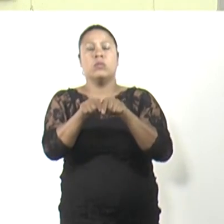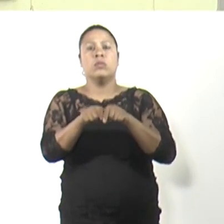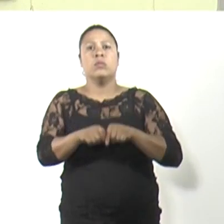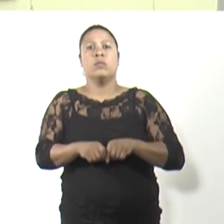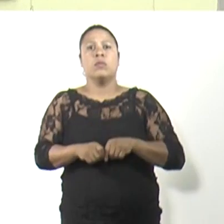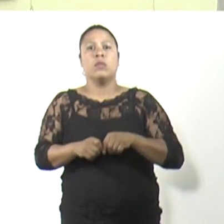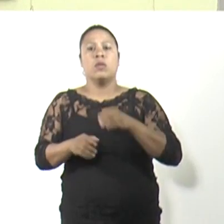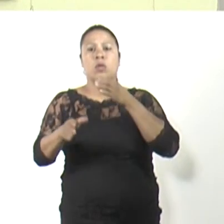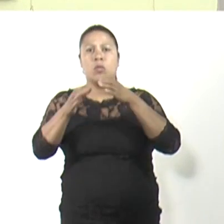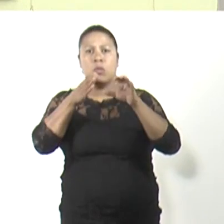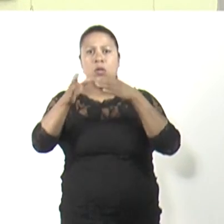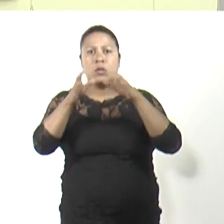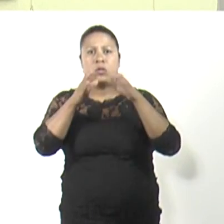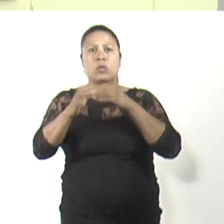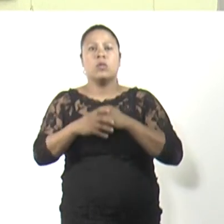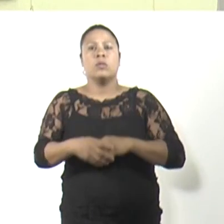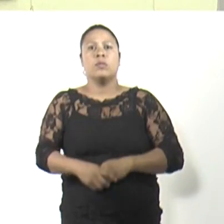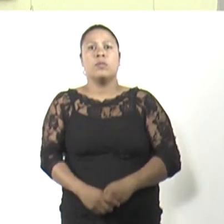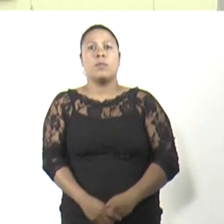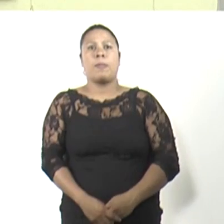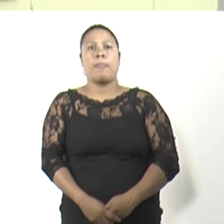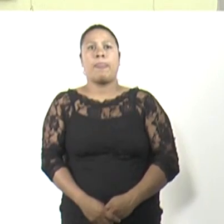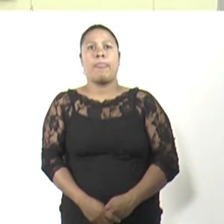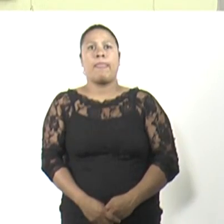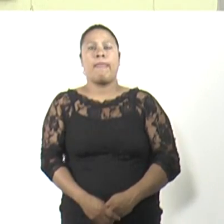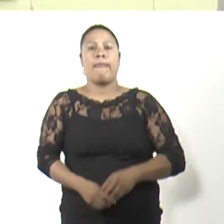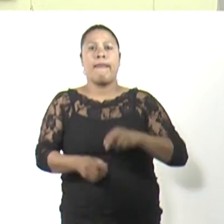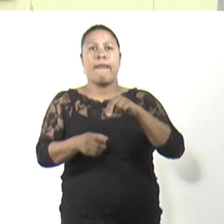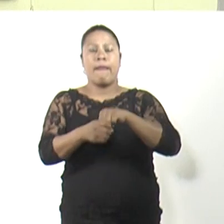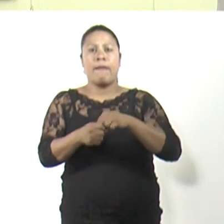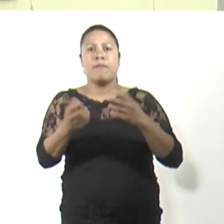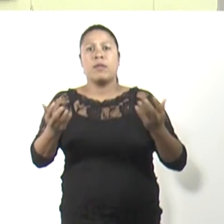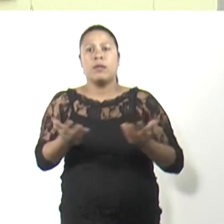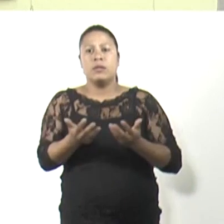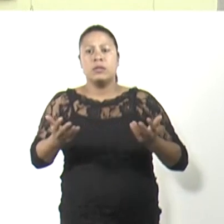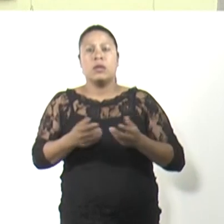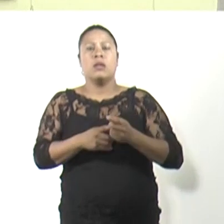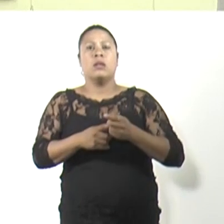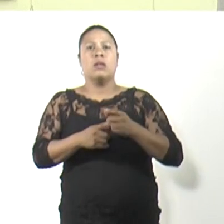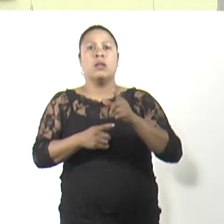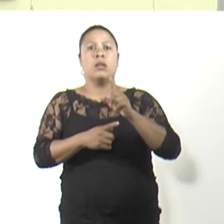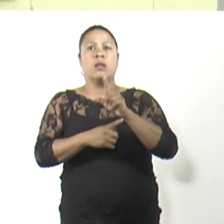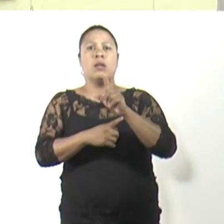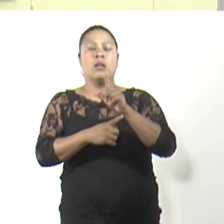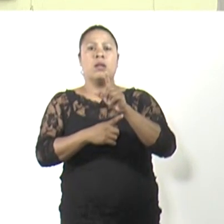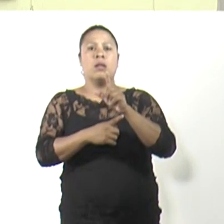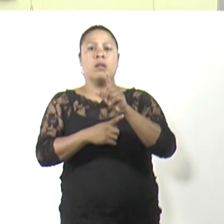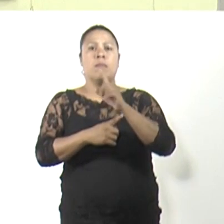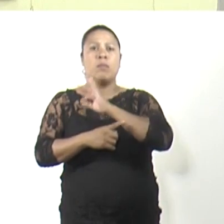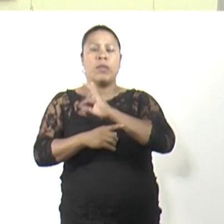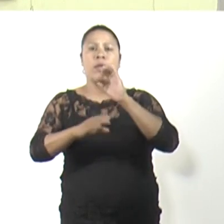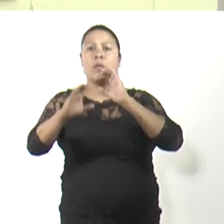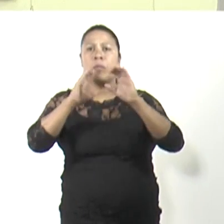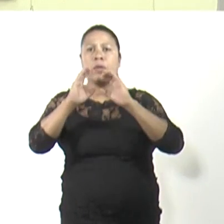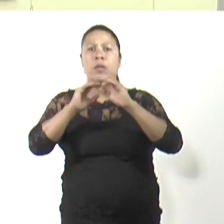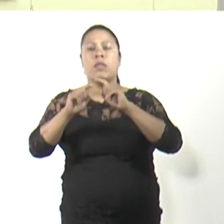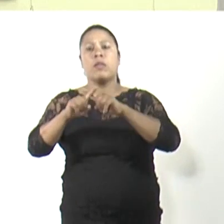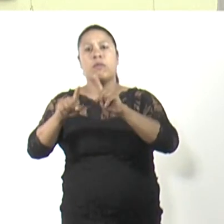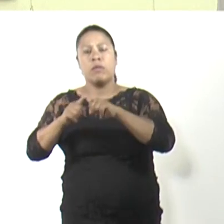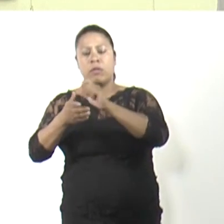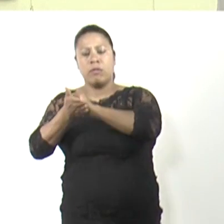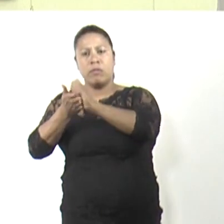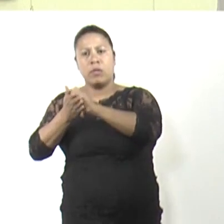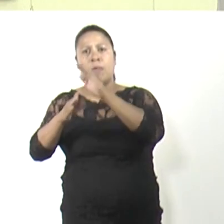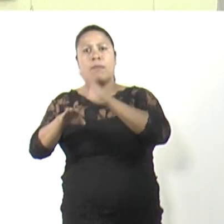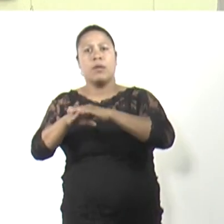en la comunicación, en emplear el lenguaje para que te puedas comunicar de una manera